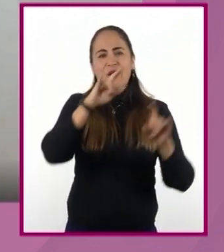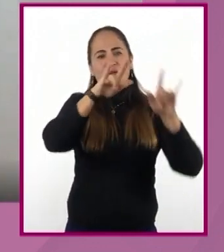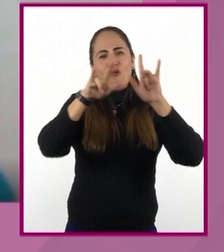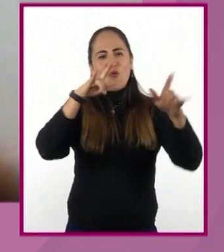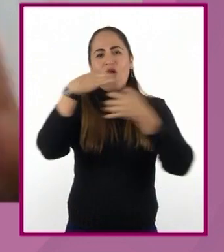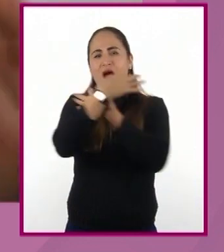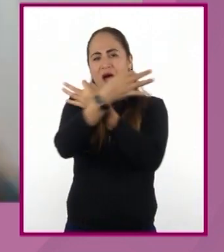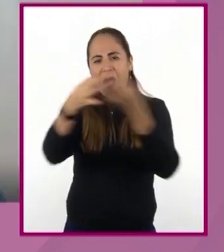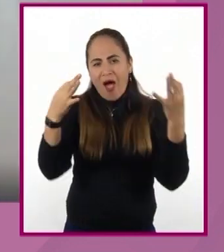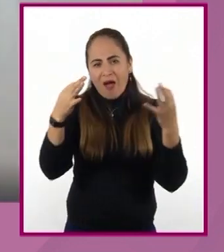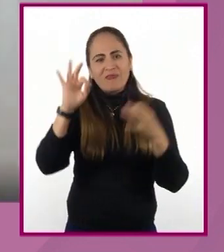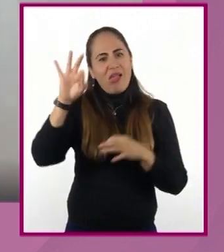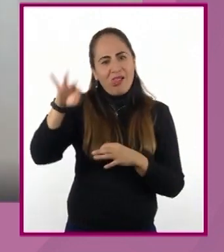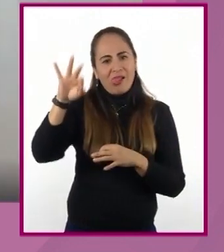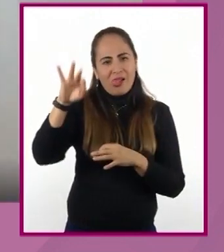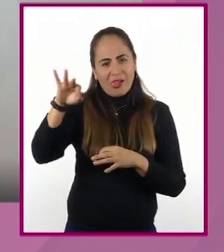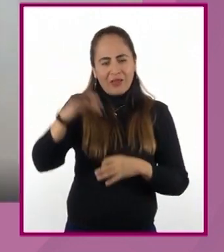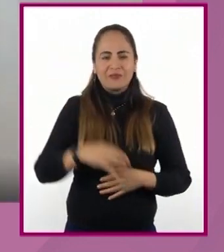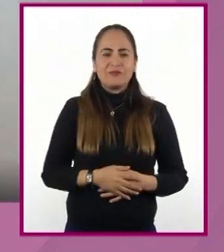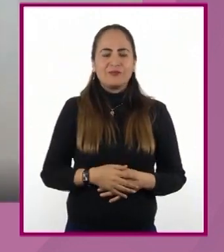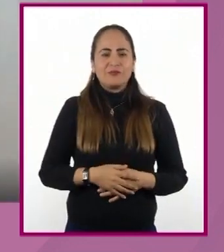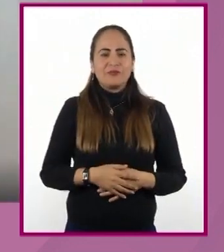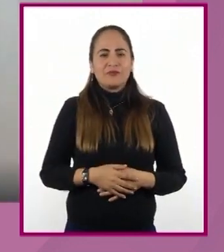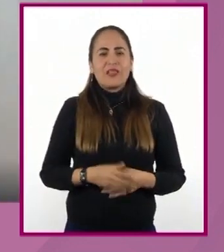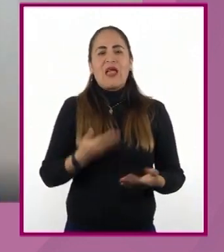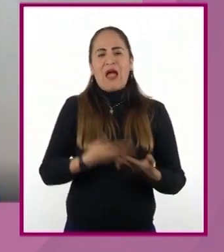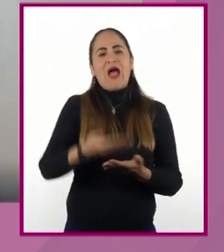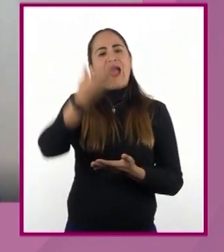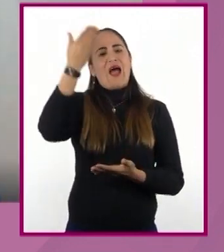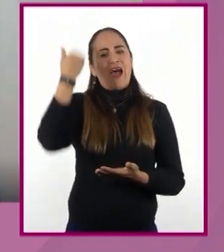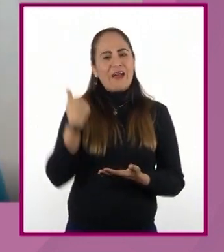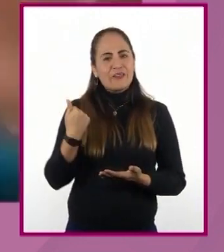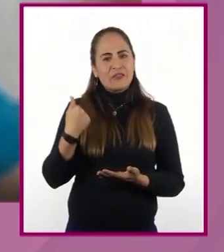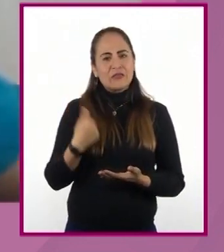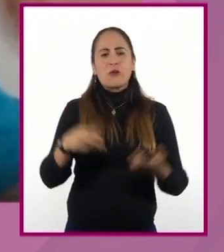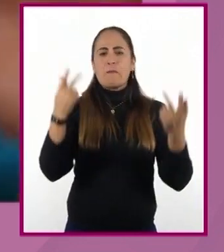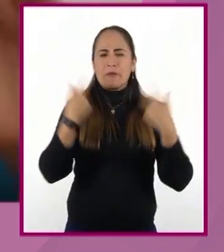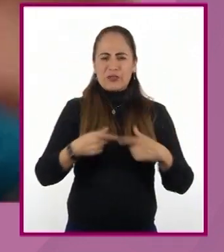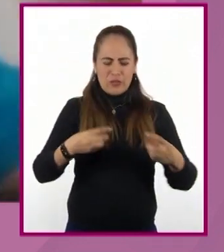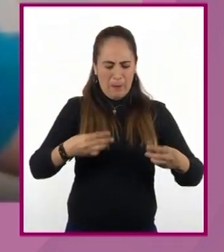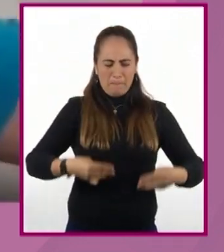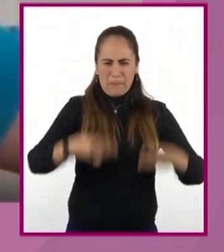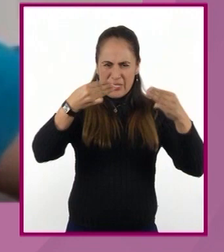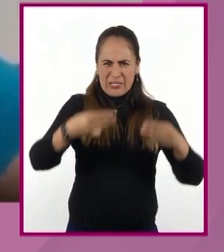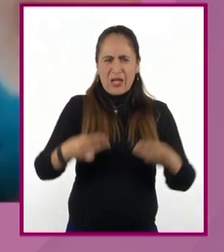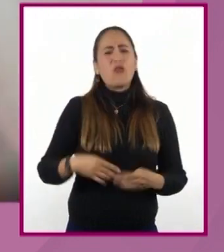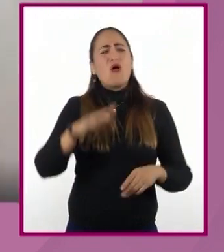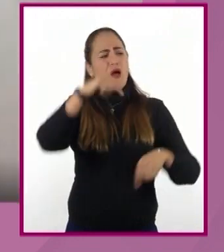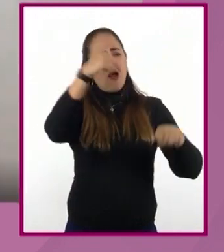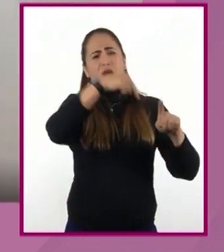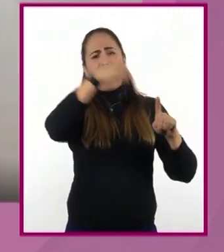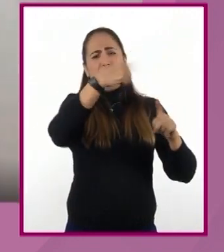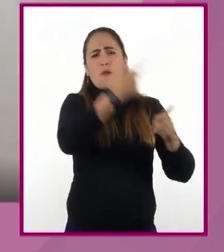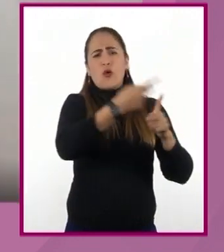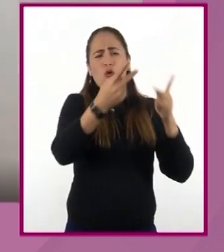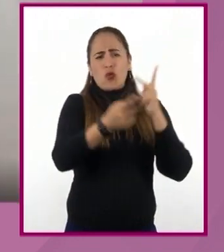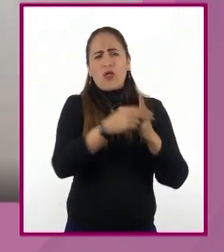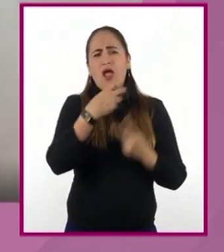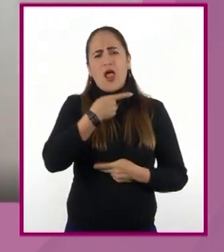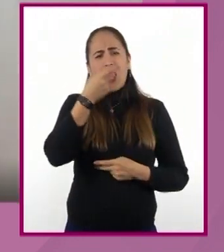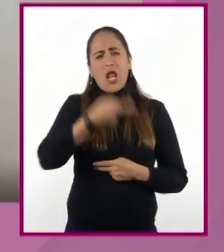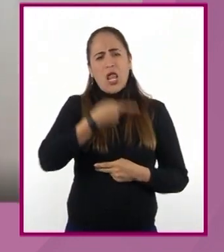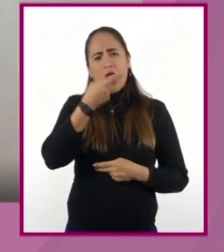Entonces antiguamente lo que hacían era corear y tener a alguien en los mercados y decían compren, como los